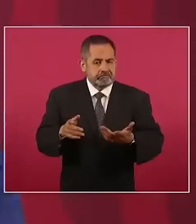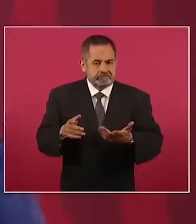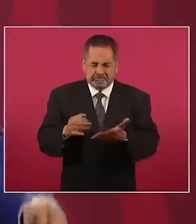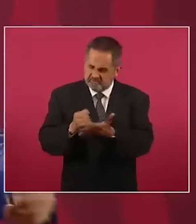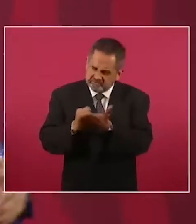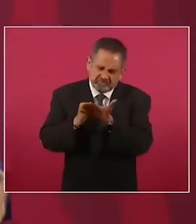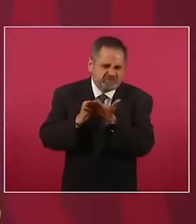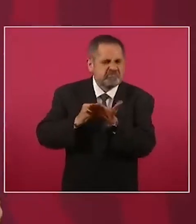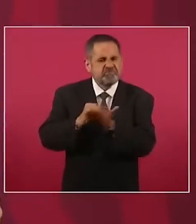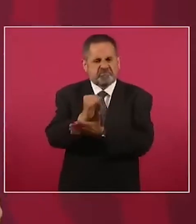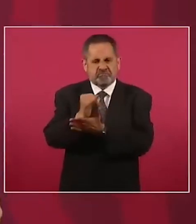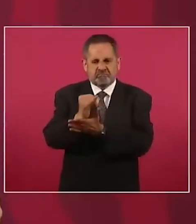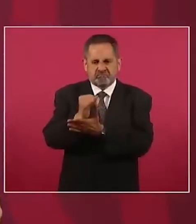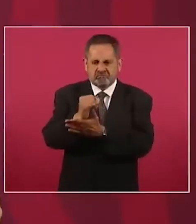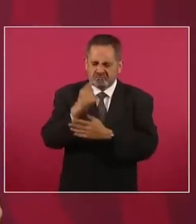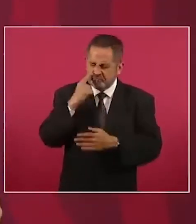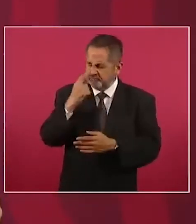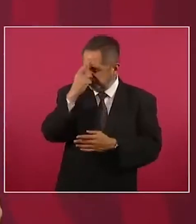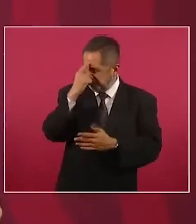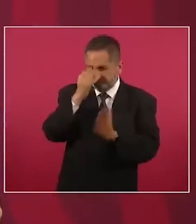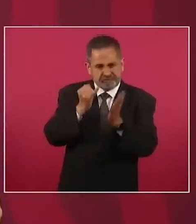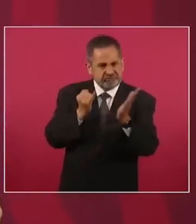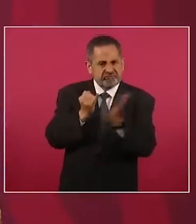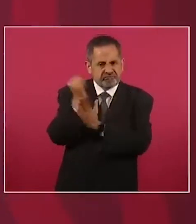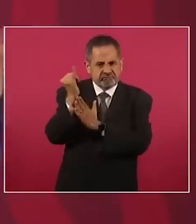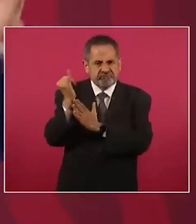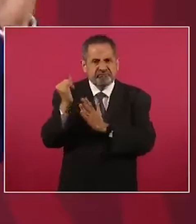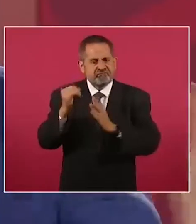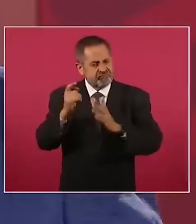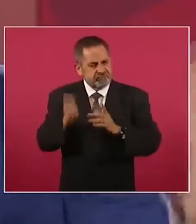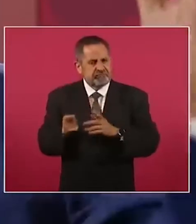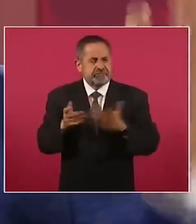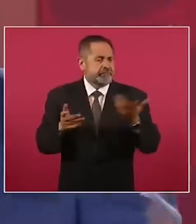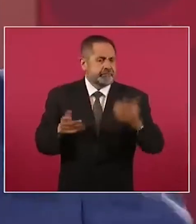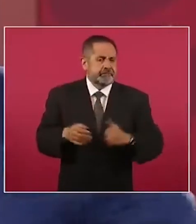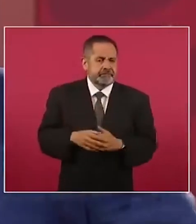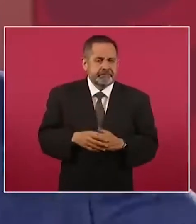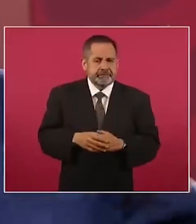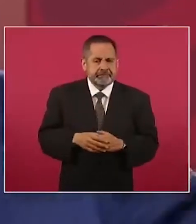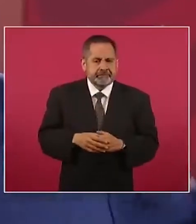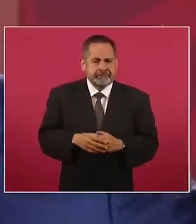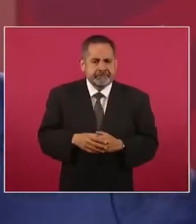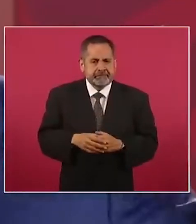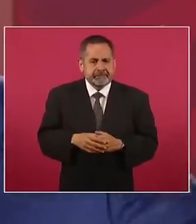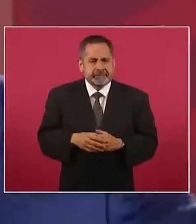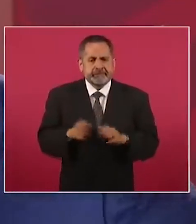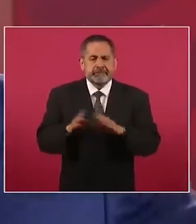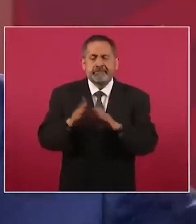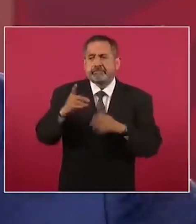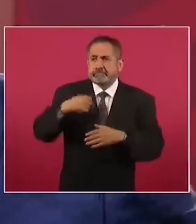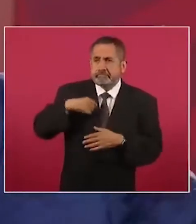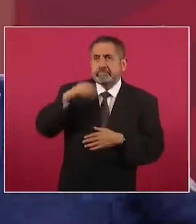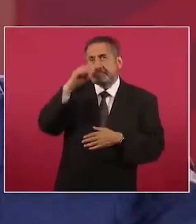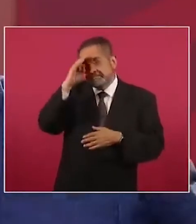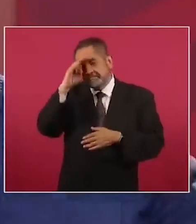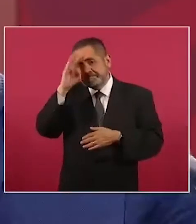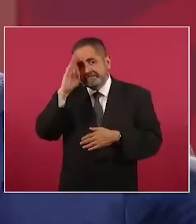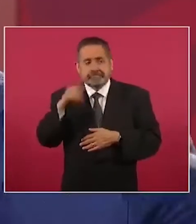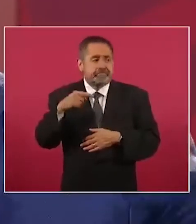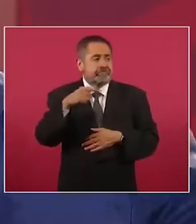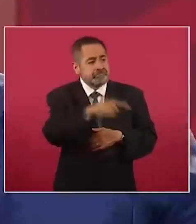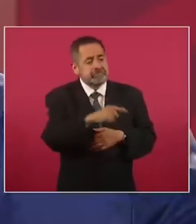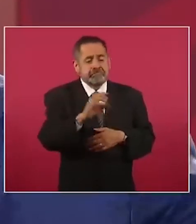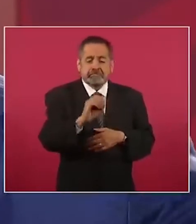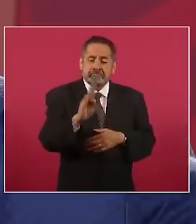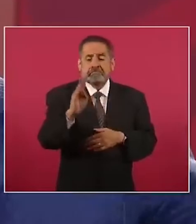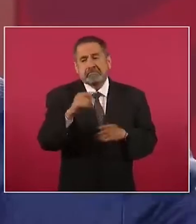y tomar decisiones y que voy a estar pensando en vos